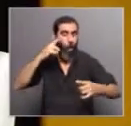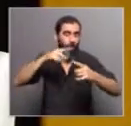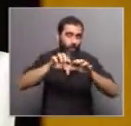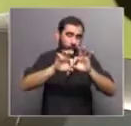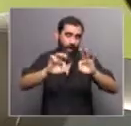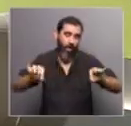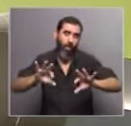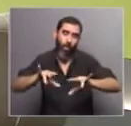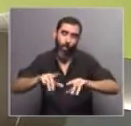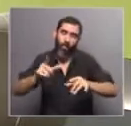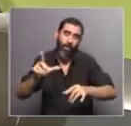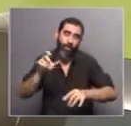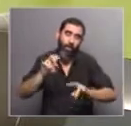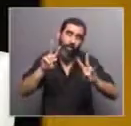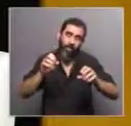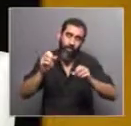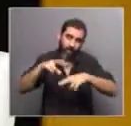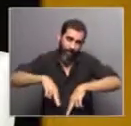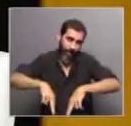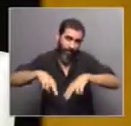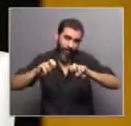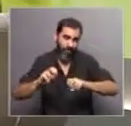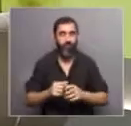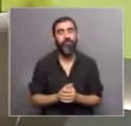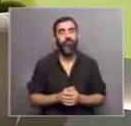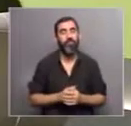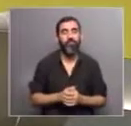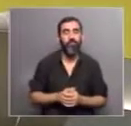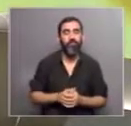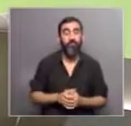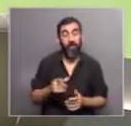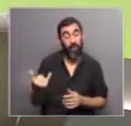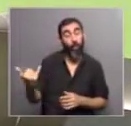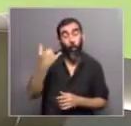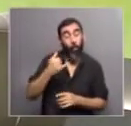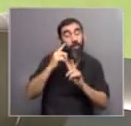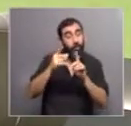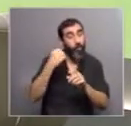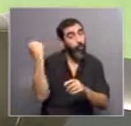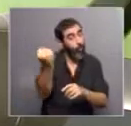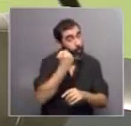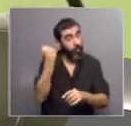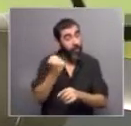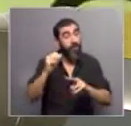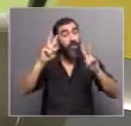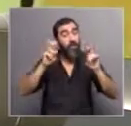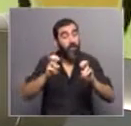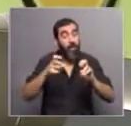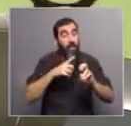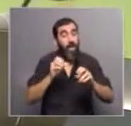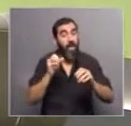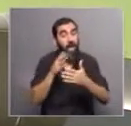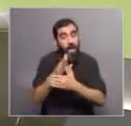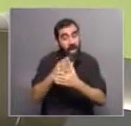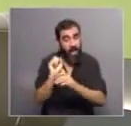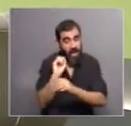pero bueno, forma parte obviamente de todo el estudio, ¿no? Bueno, ahí nos contaban justamente de la importancia que es el tema de recargar la leña,